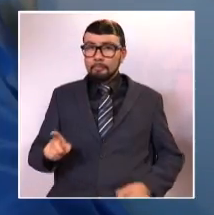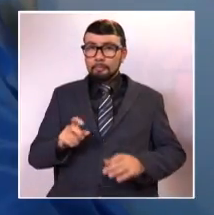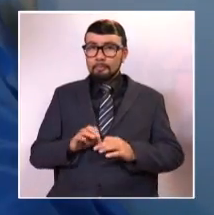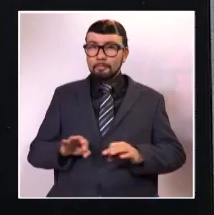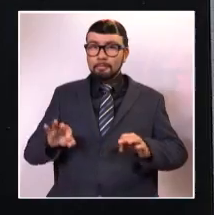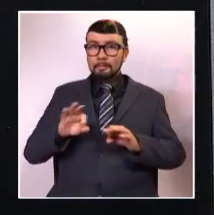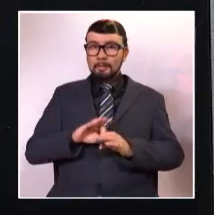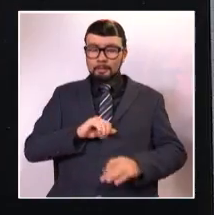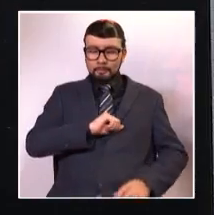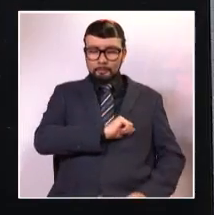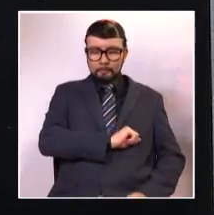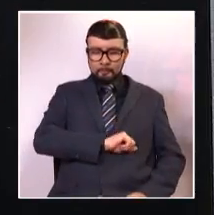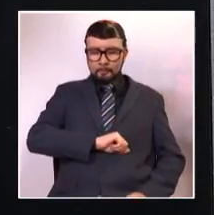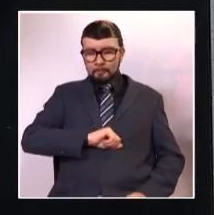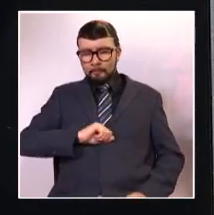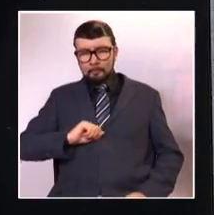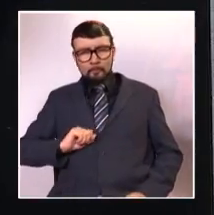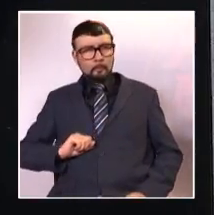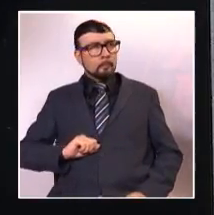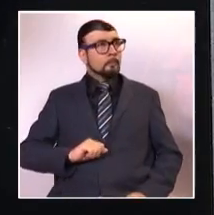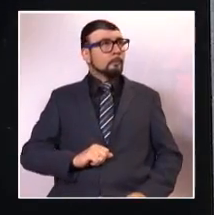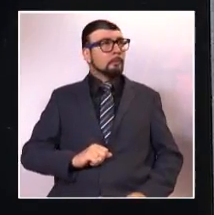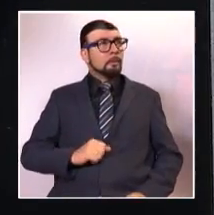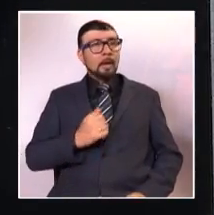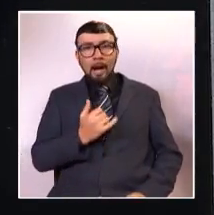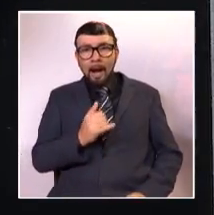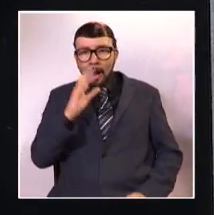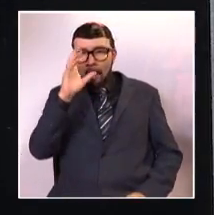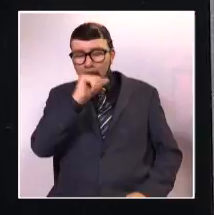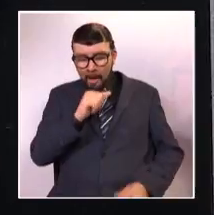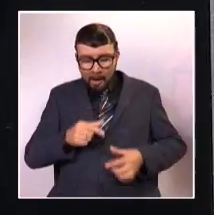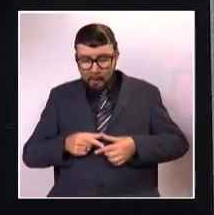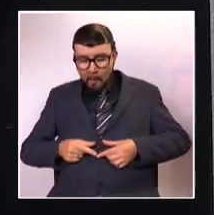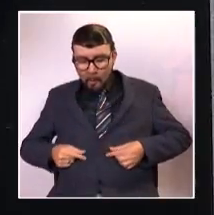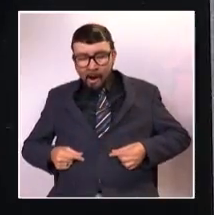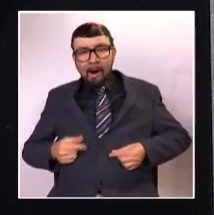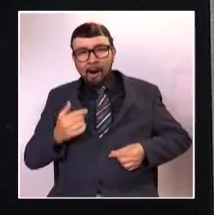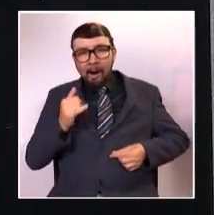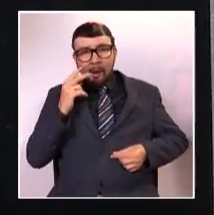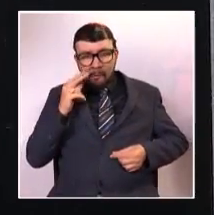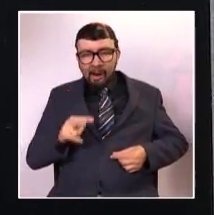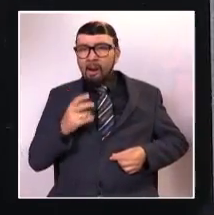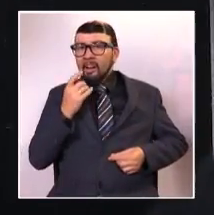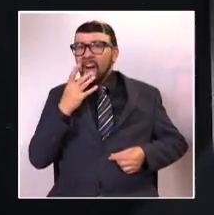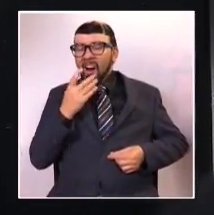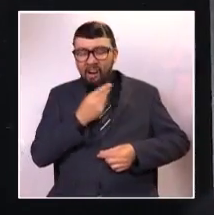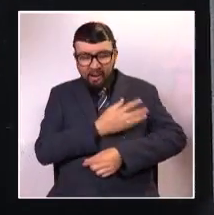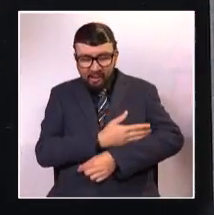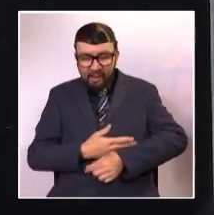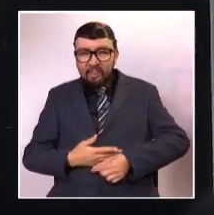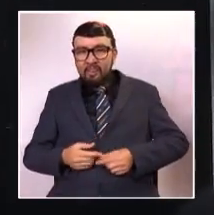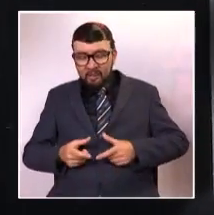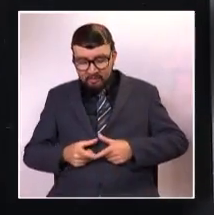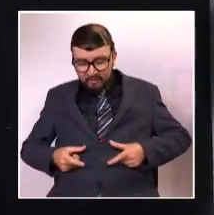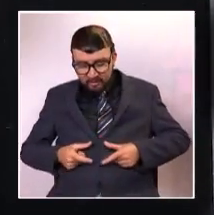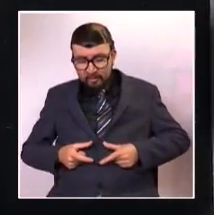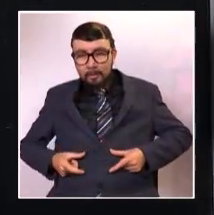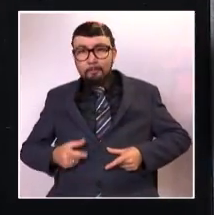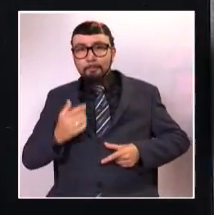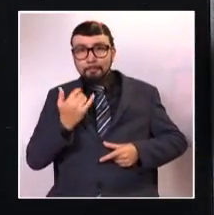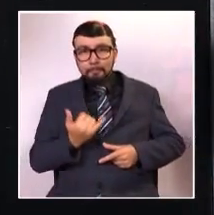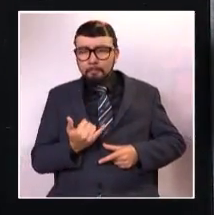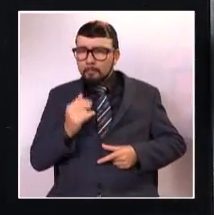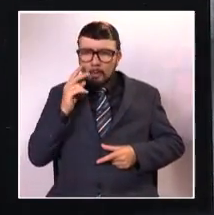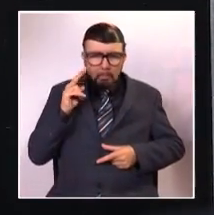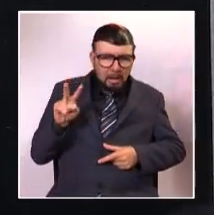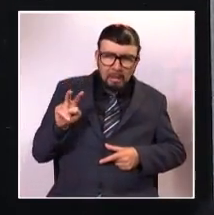Y aquí arriba, ¿sí? Vemos el páncreas, órgano muy importante también, que tenemos que ver que no haya